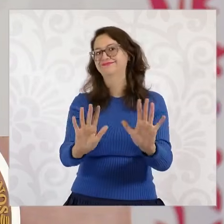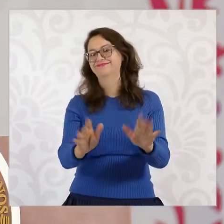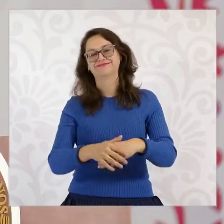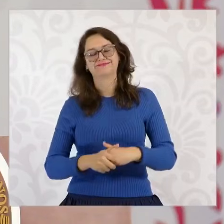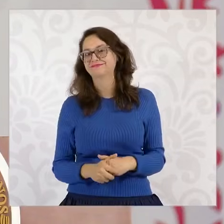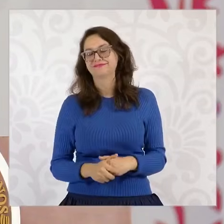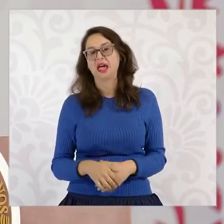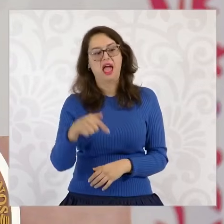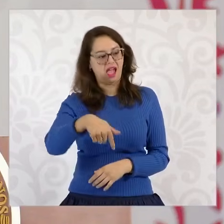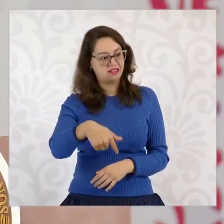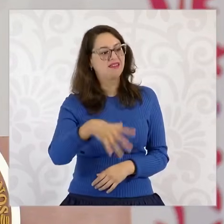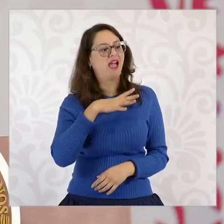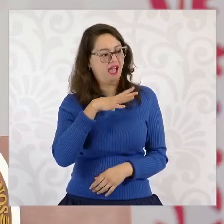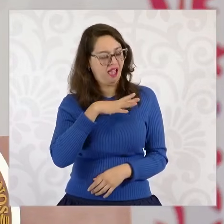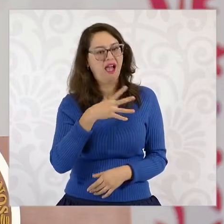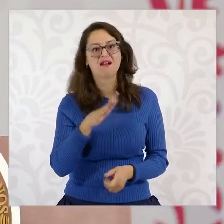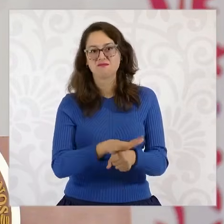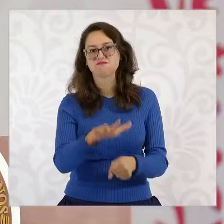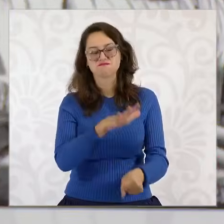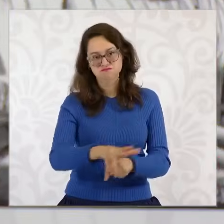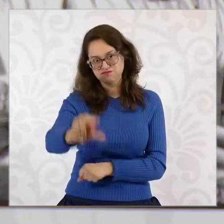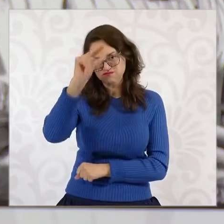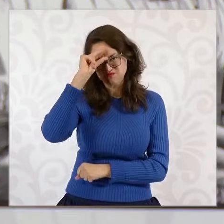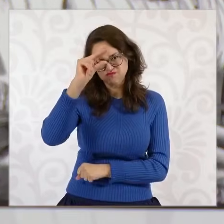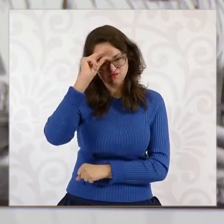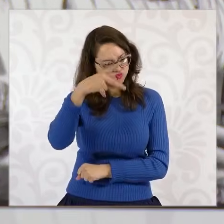había civilizaciones extraordinarias,